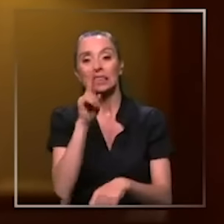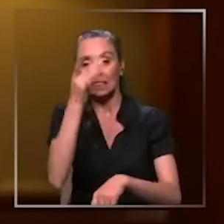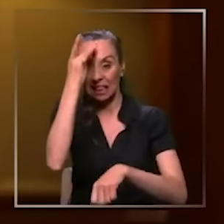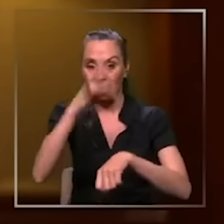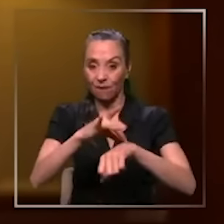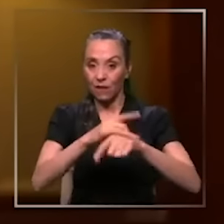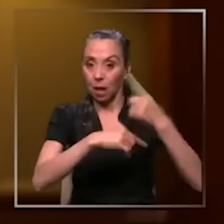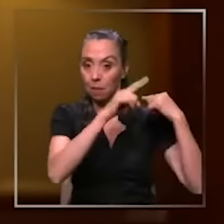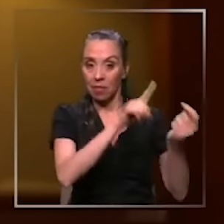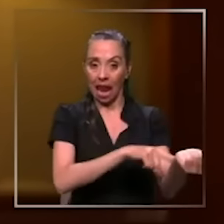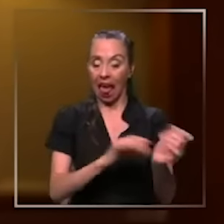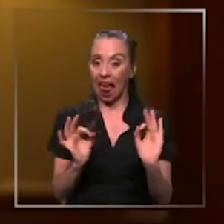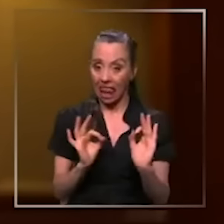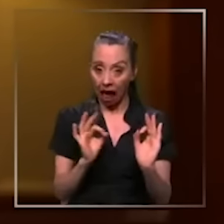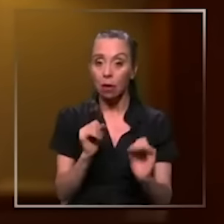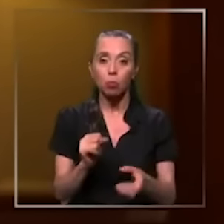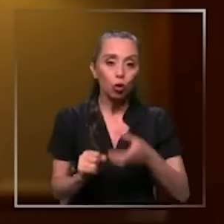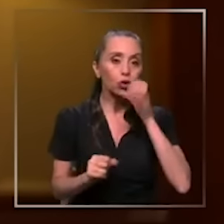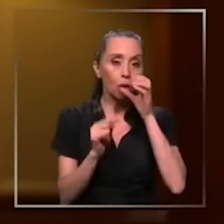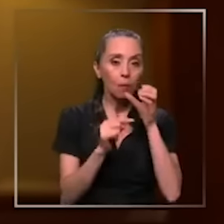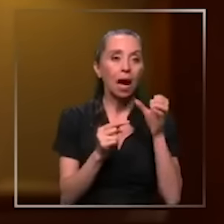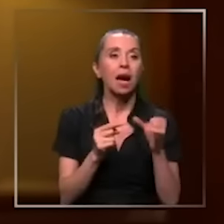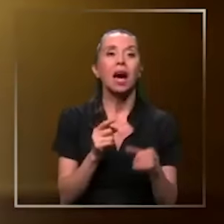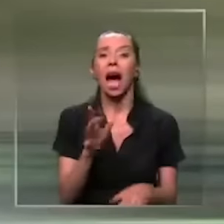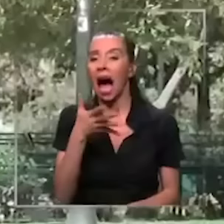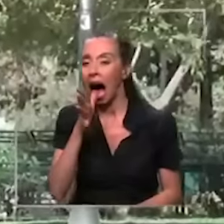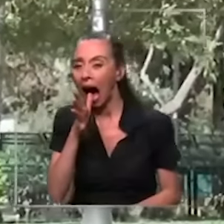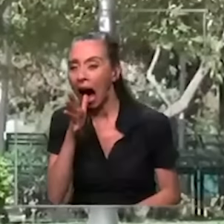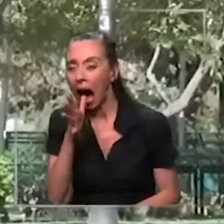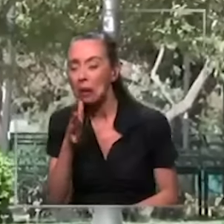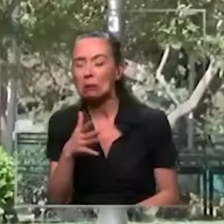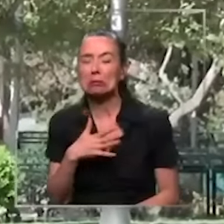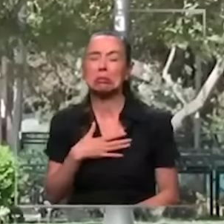crónicas, obviamente, y que puedan a lo mejor no gustarle el agua tradicional.